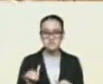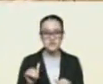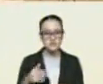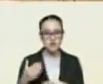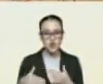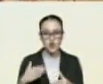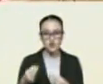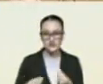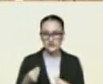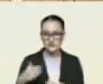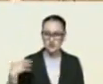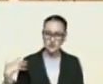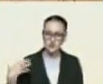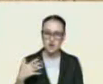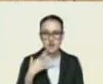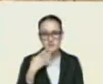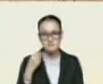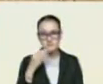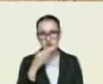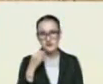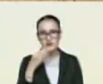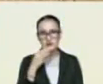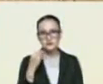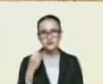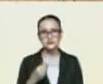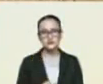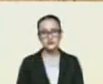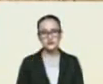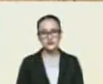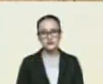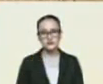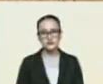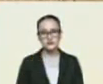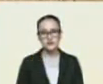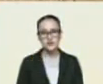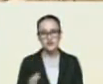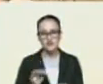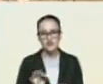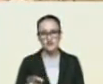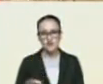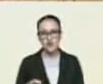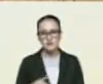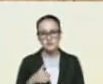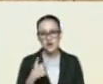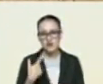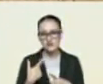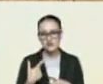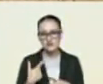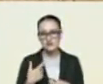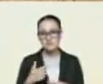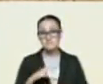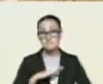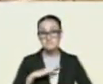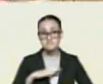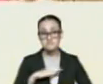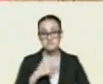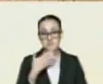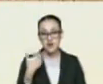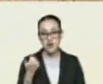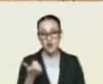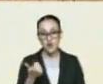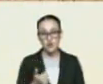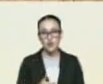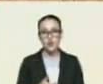hemos hecho y que la experiencia nos ha llevado a hacerlo de una manera cada vez más eficiente,